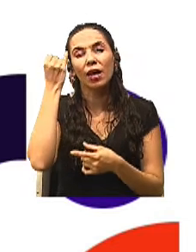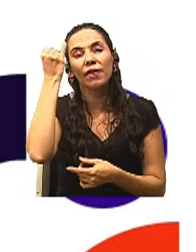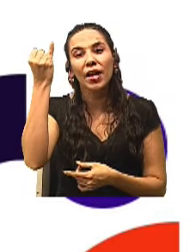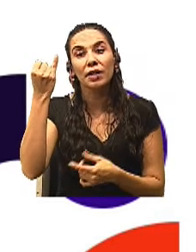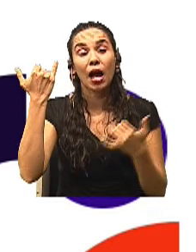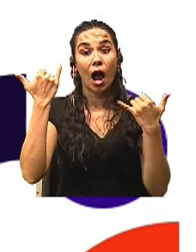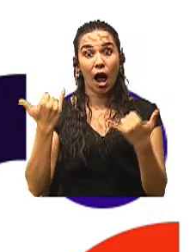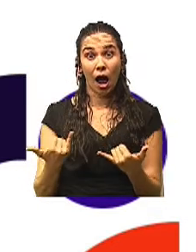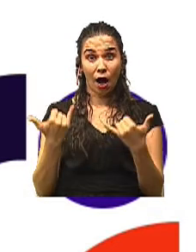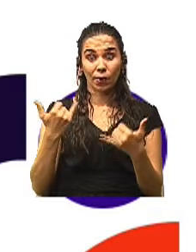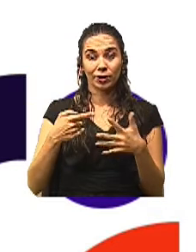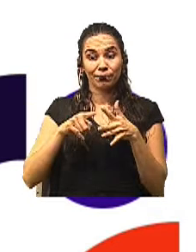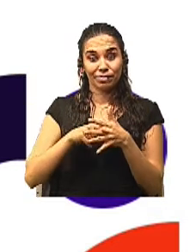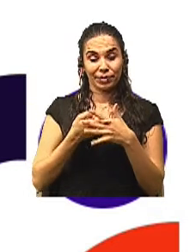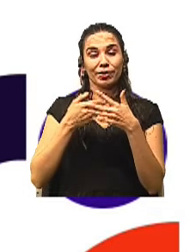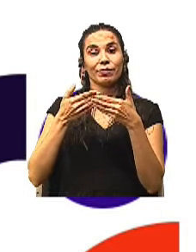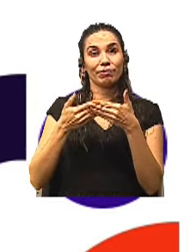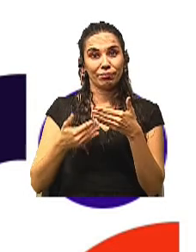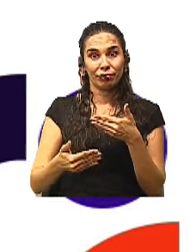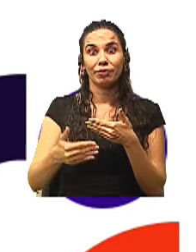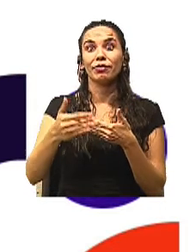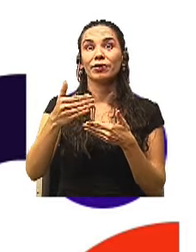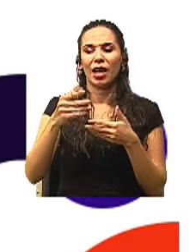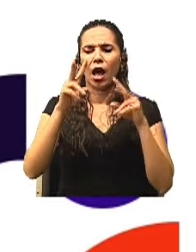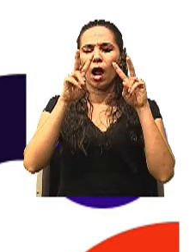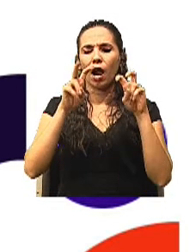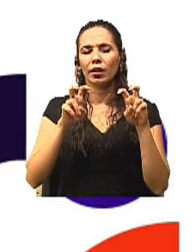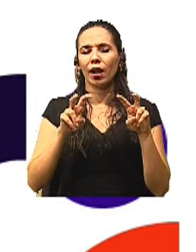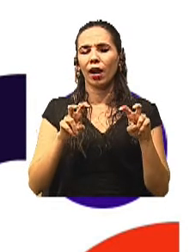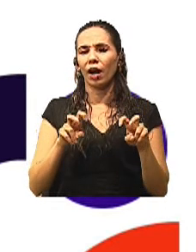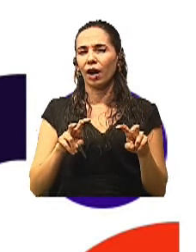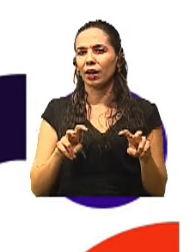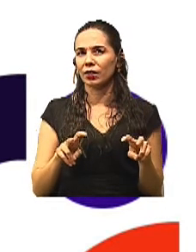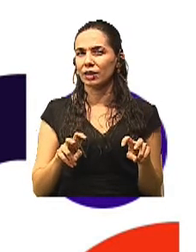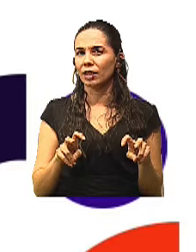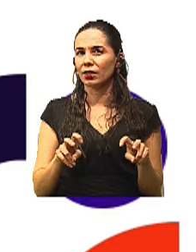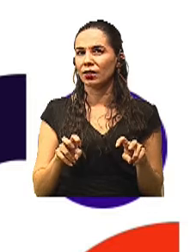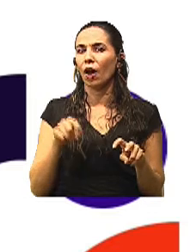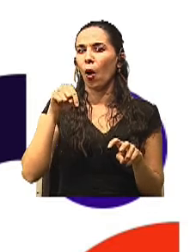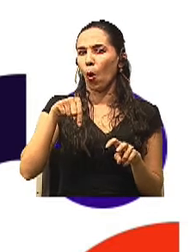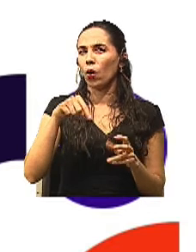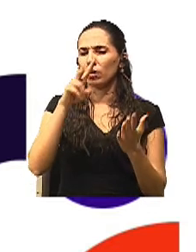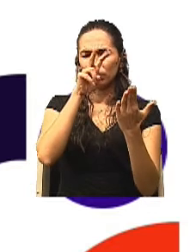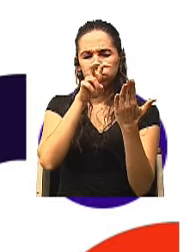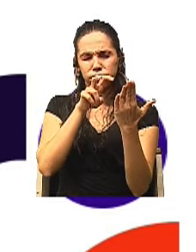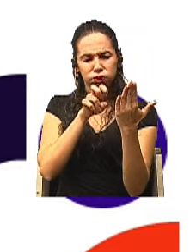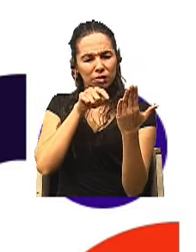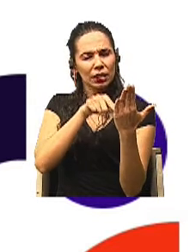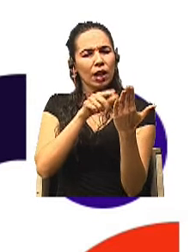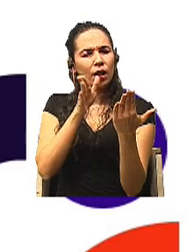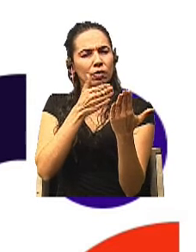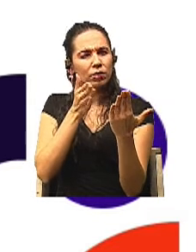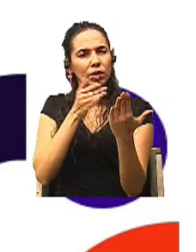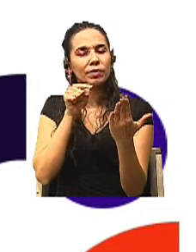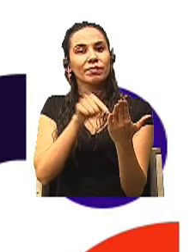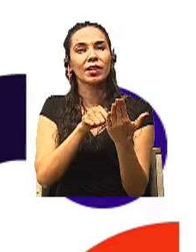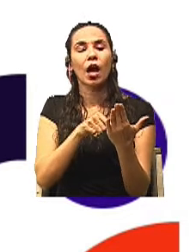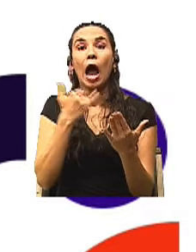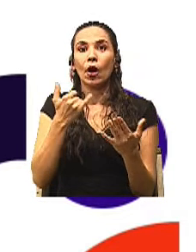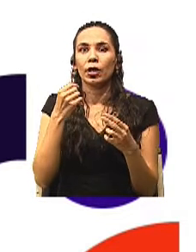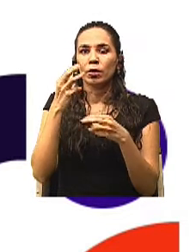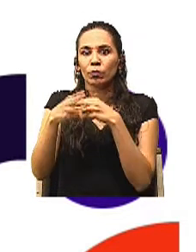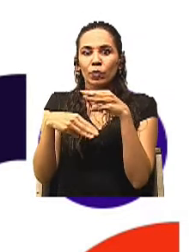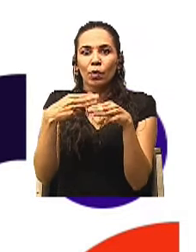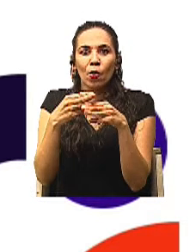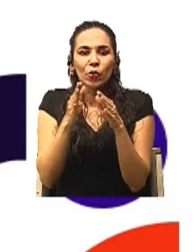a partir de ahí es que vamos a hacer nuestro análisis literario de hoy. Vamos entonces a ir por este mundo